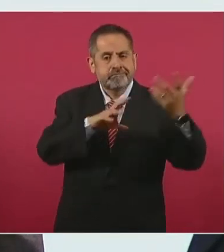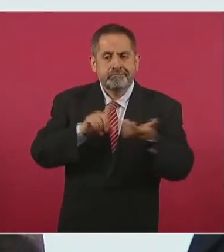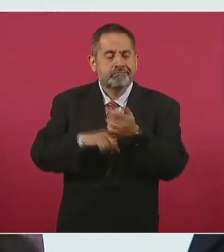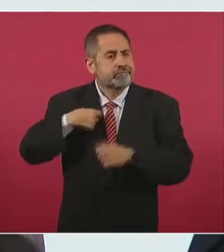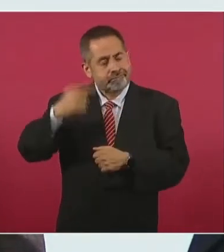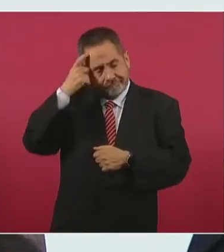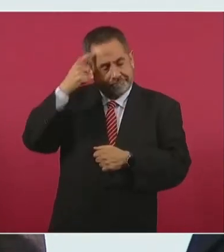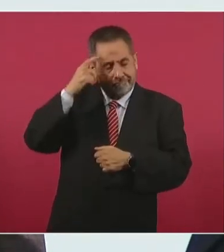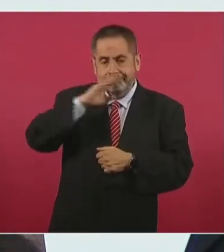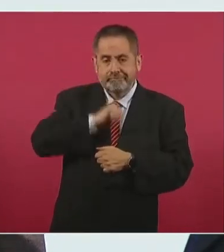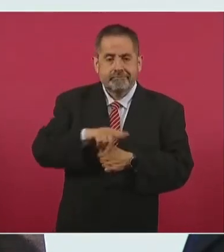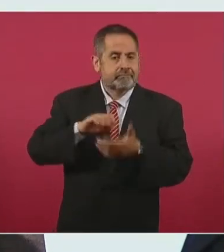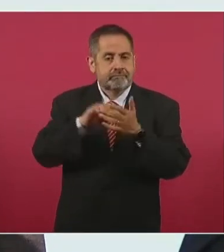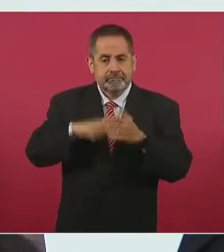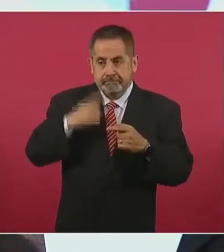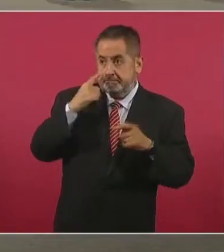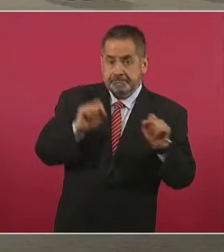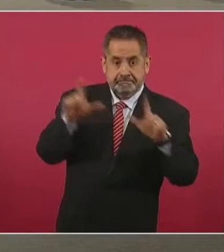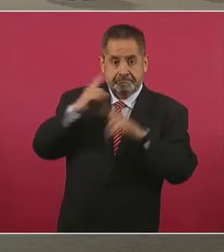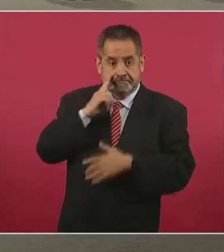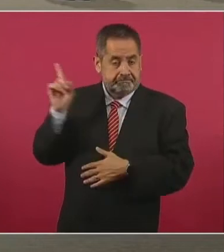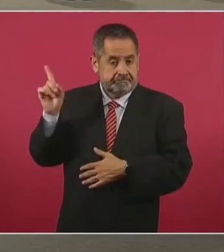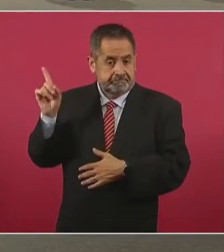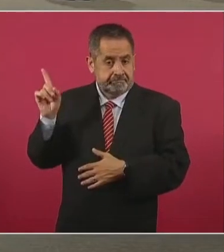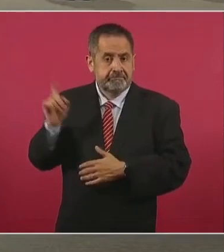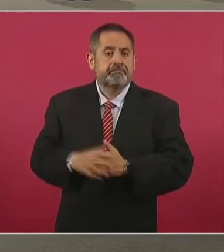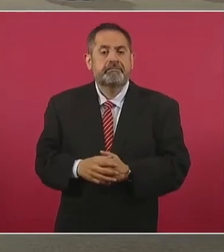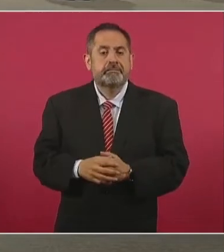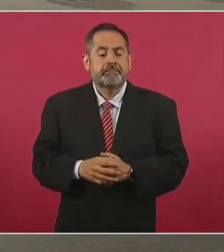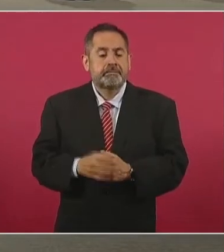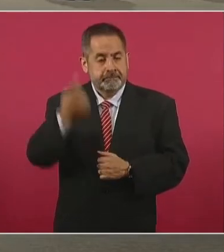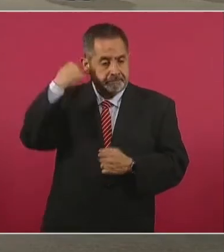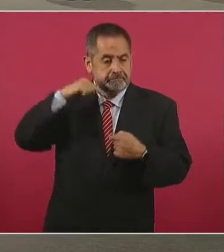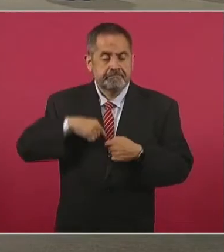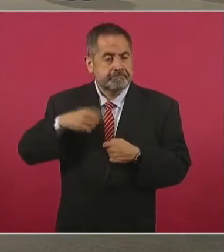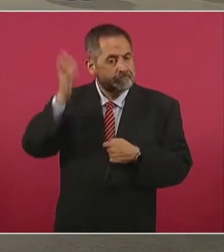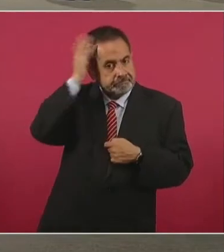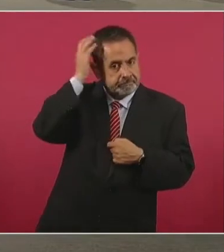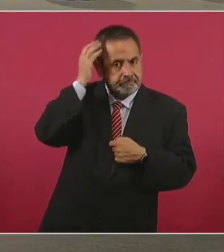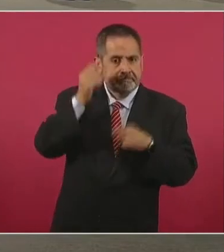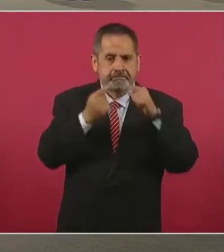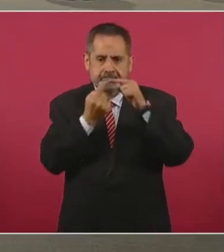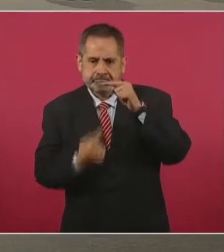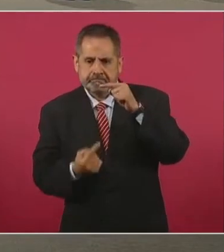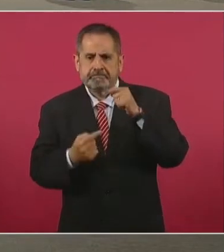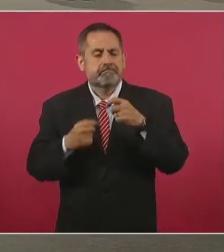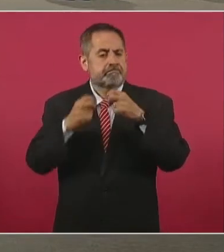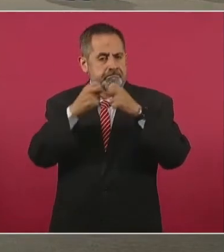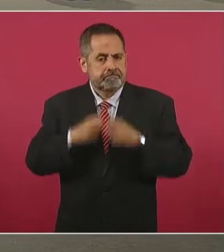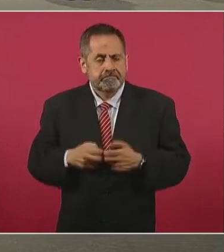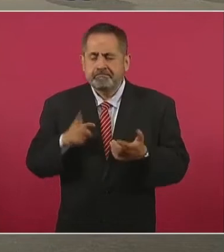mentales, como podemos ver en la siguiente. En el sistema nervioso se pueden presentar